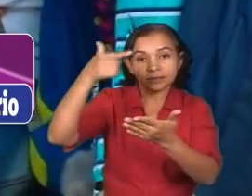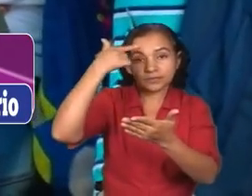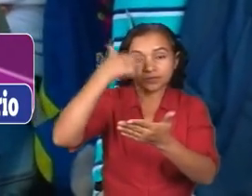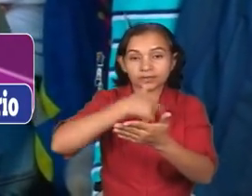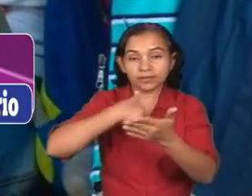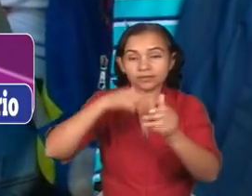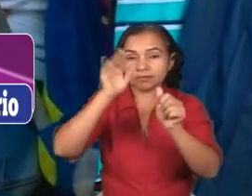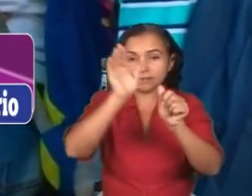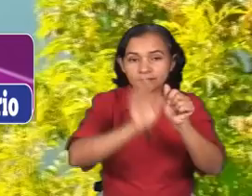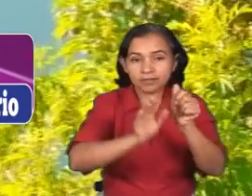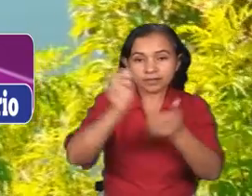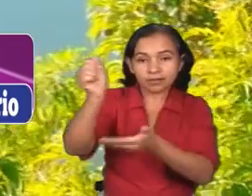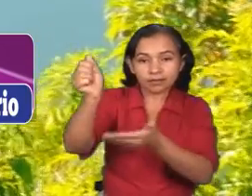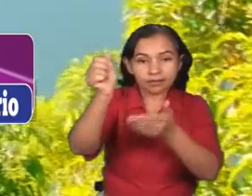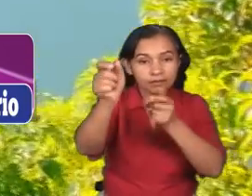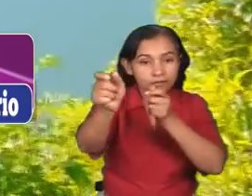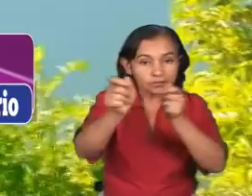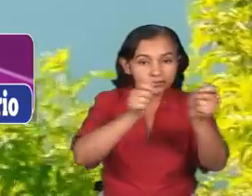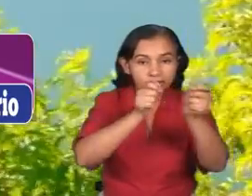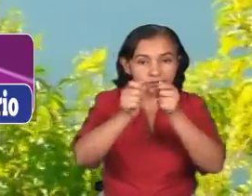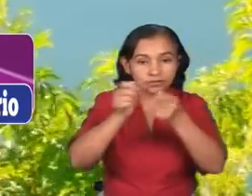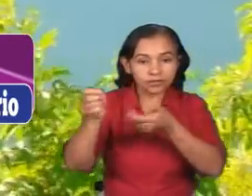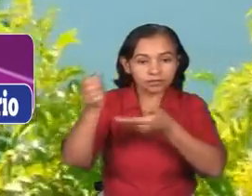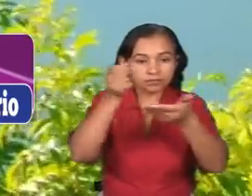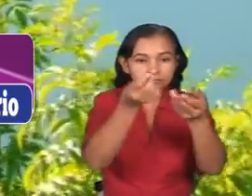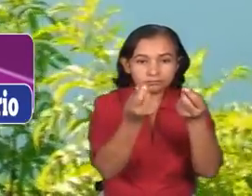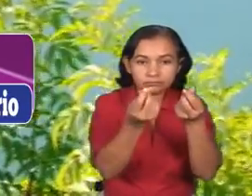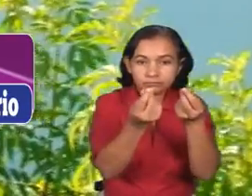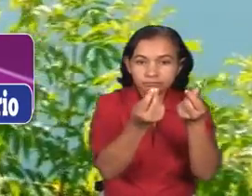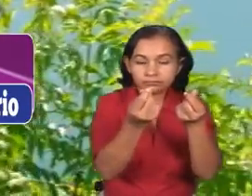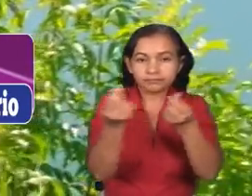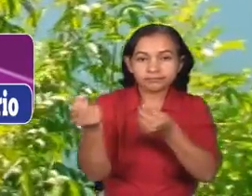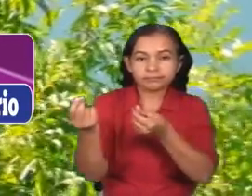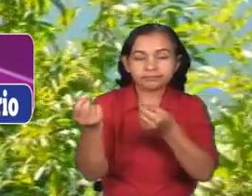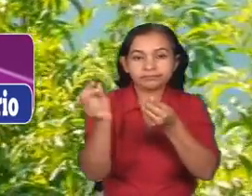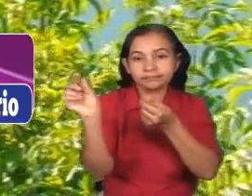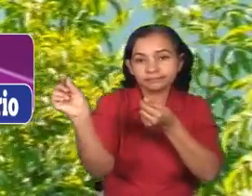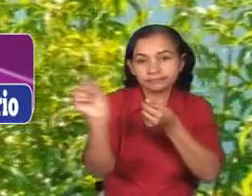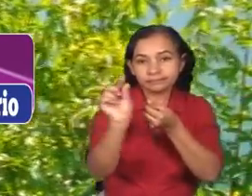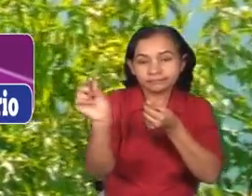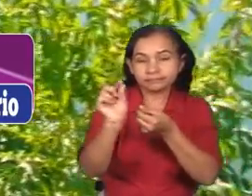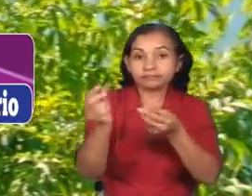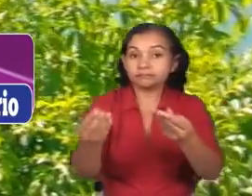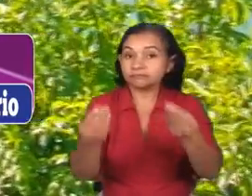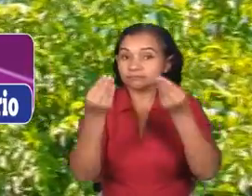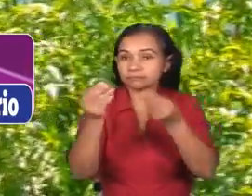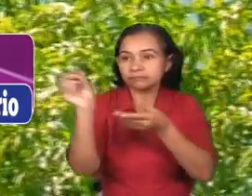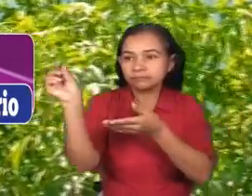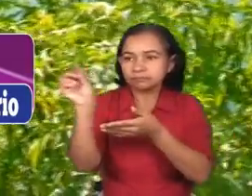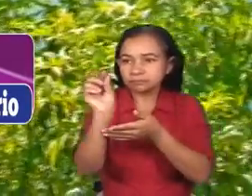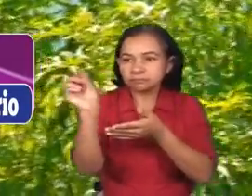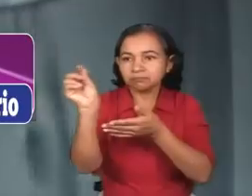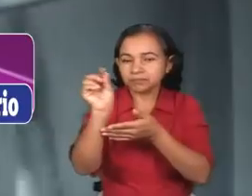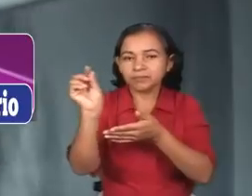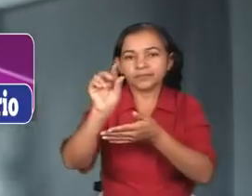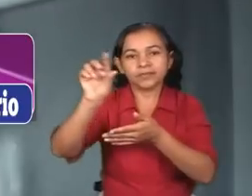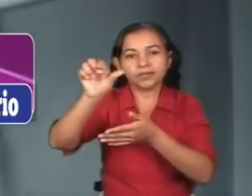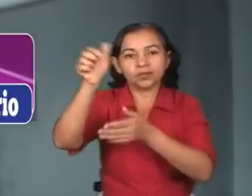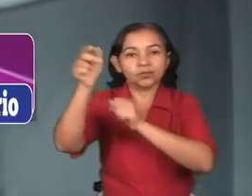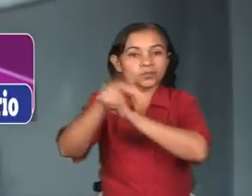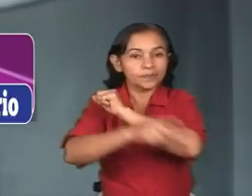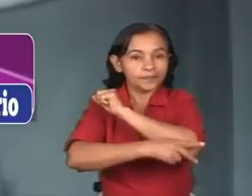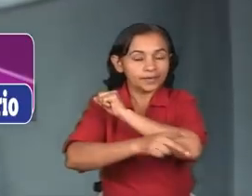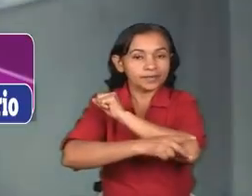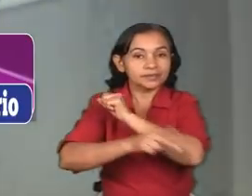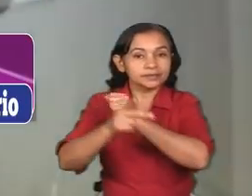cada uno de los dólares que han sido tanto concedidos en préstamos, porque muchos de estos son préstamos que el gobierno asume y